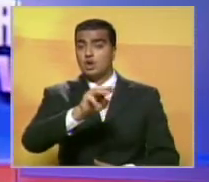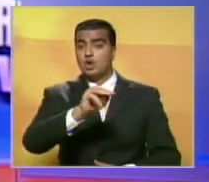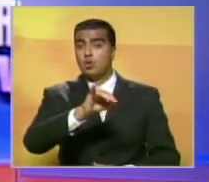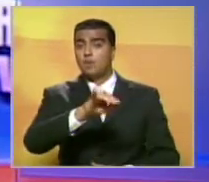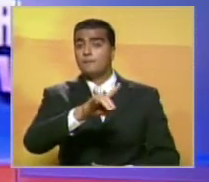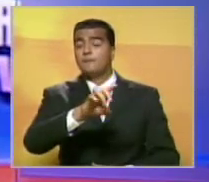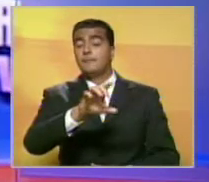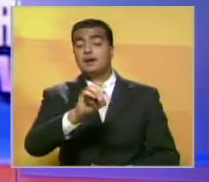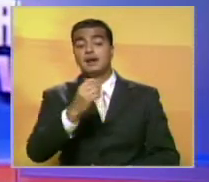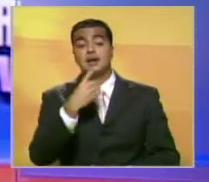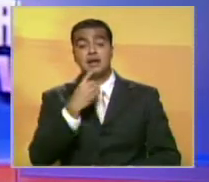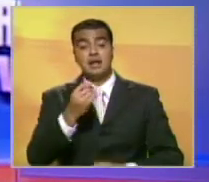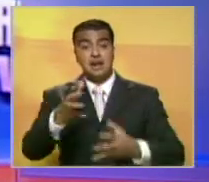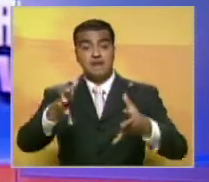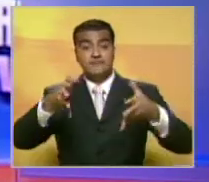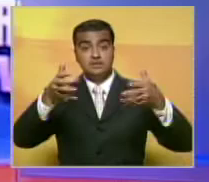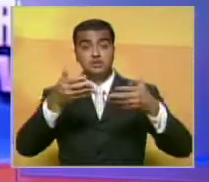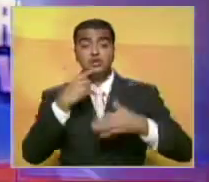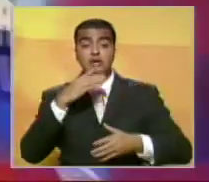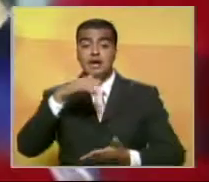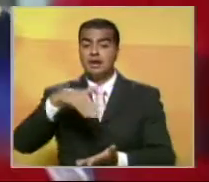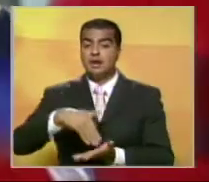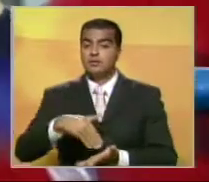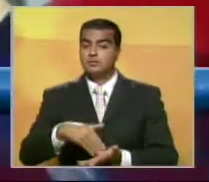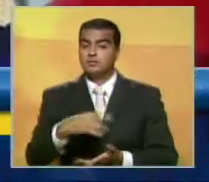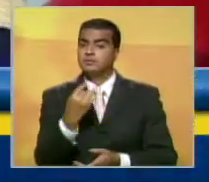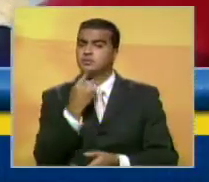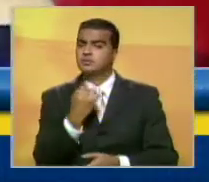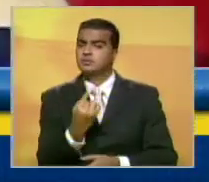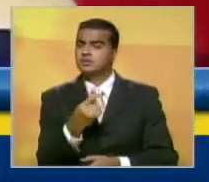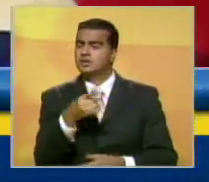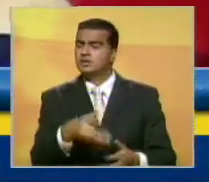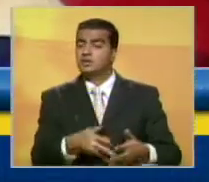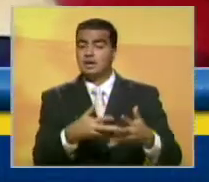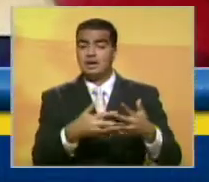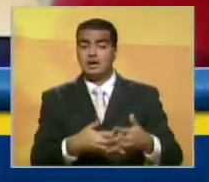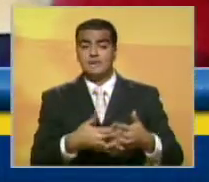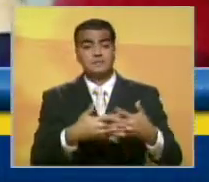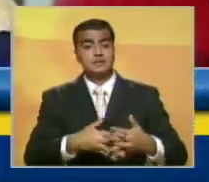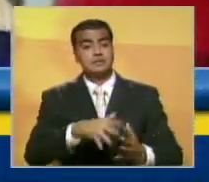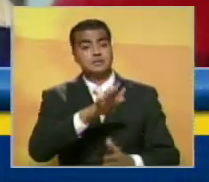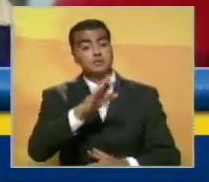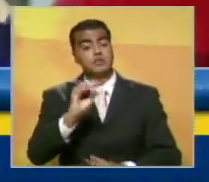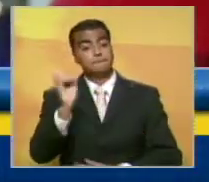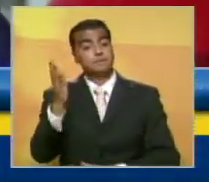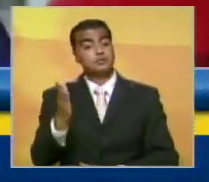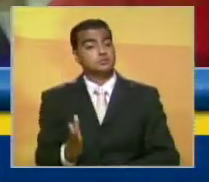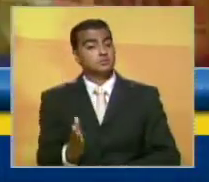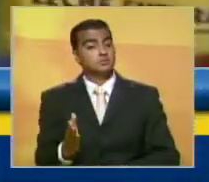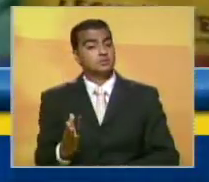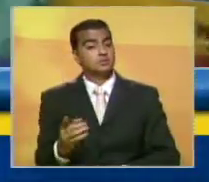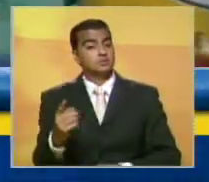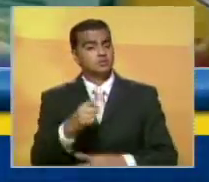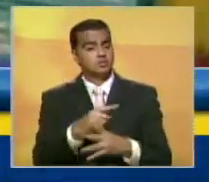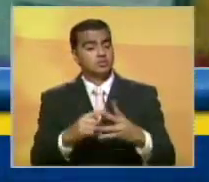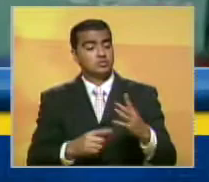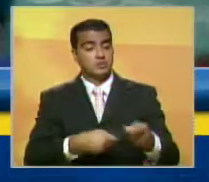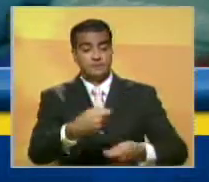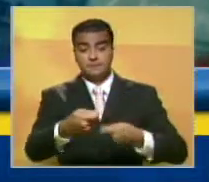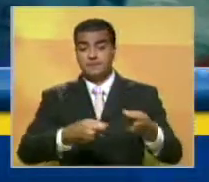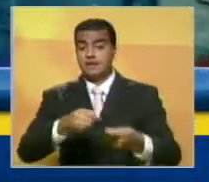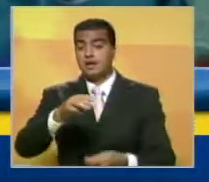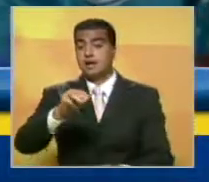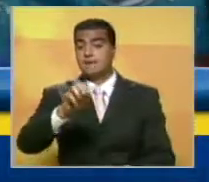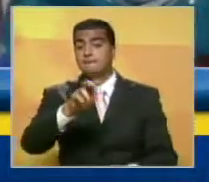Parque Industrial La Victoria del Estado de Aragua. Cabello destacó que esta empresa suministra el 50% de sus derivados a la red Mercal, Pedeval